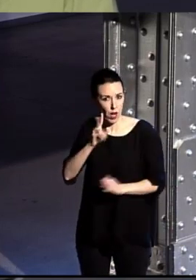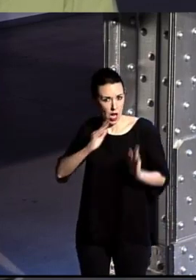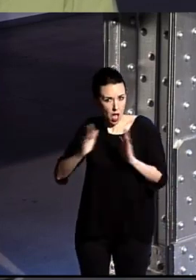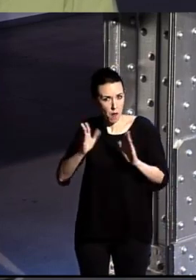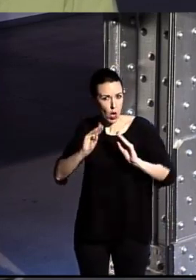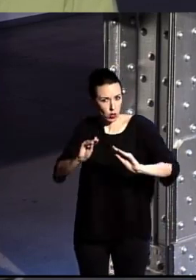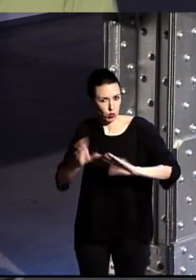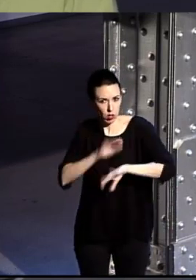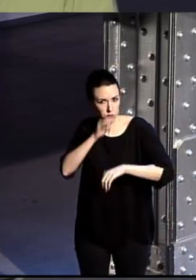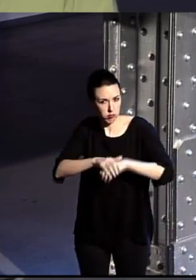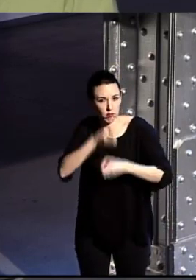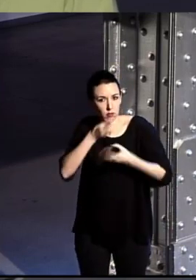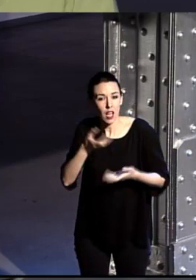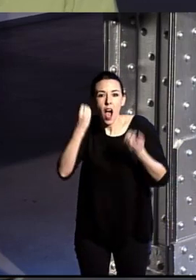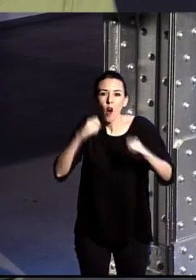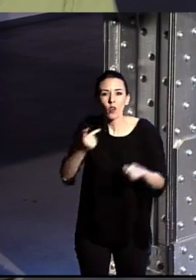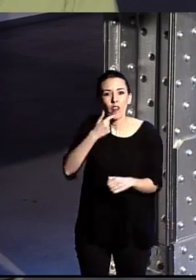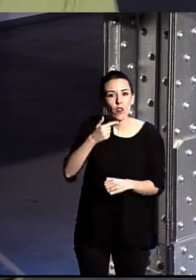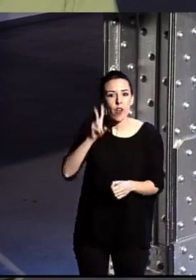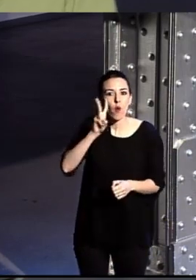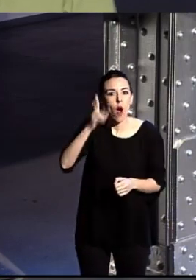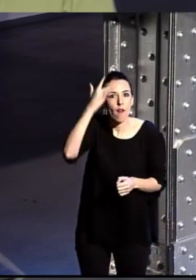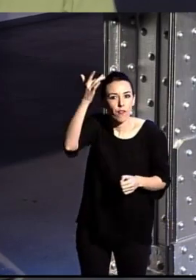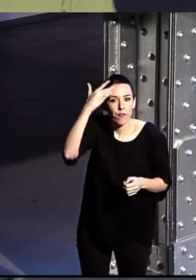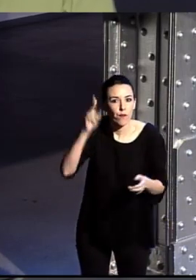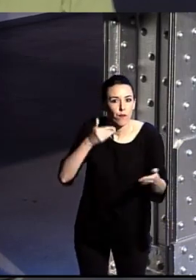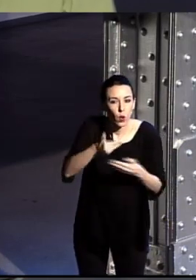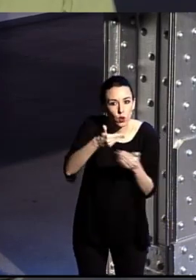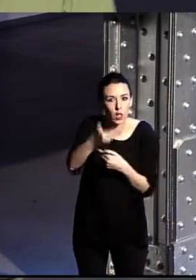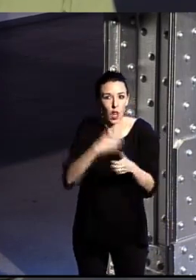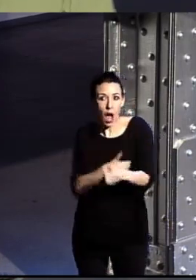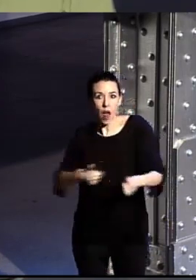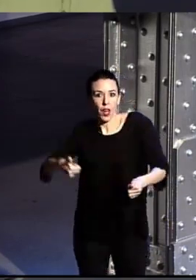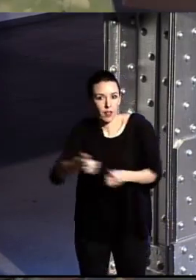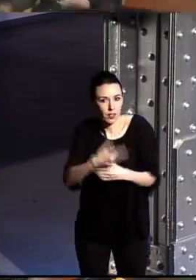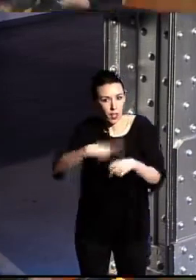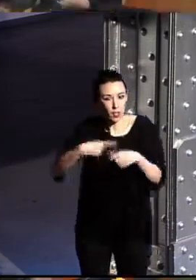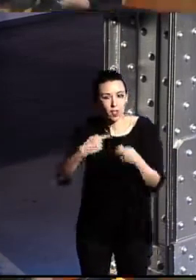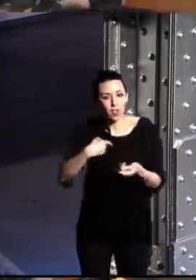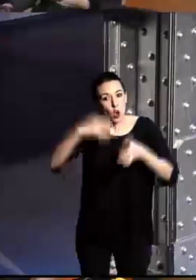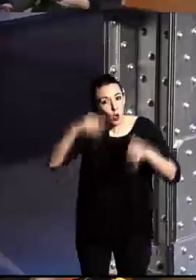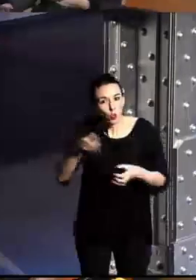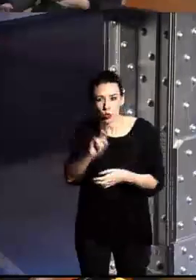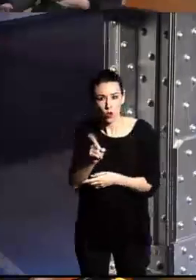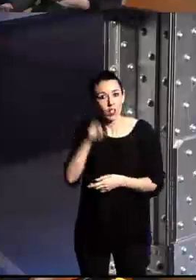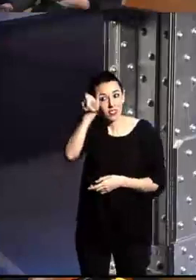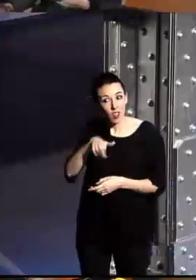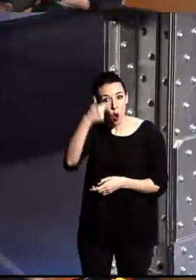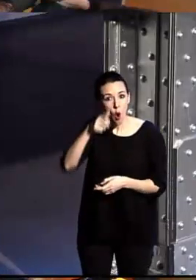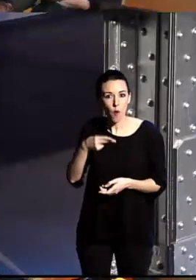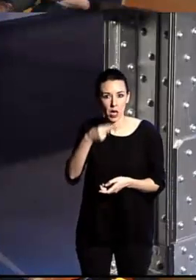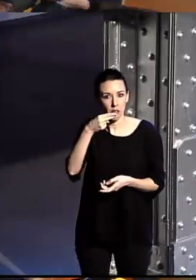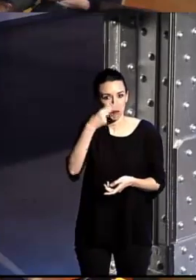tiempo, aunque se le tacha de visionario, de adelantado, etcétera, no es exactamente eso. Era un hombre interesado por